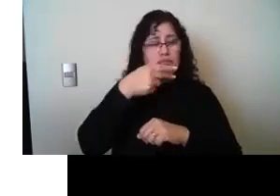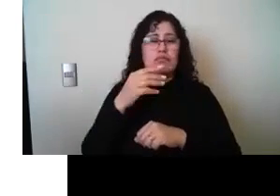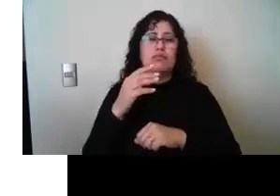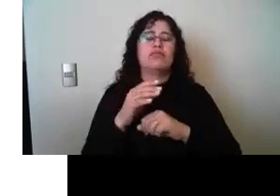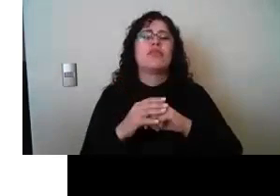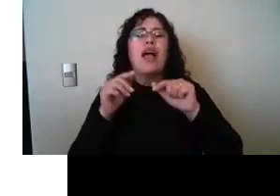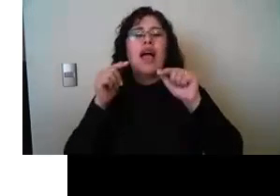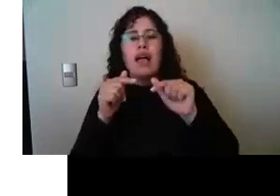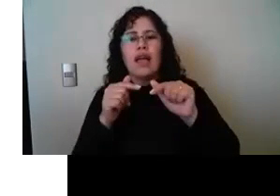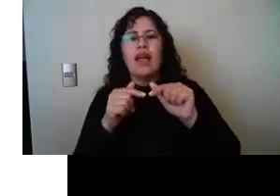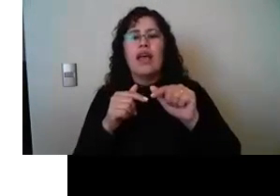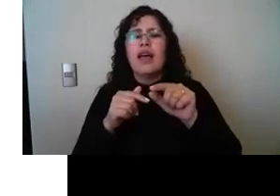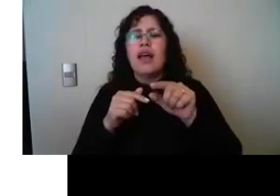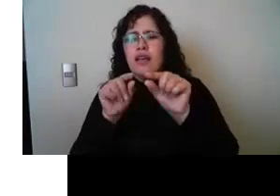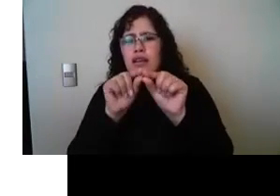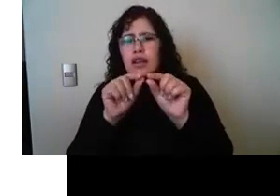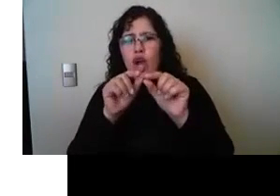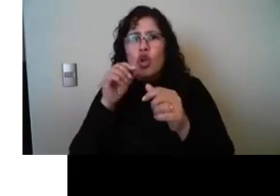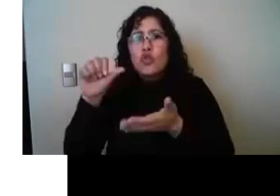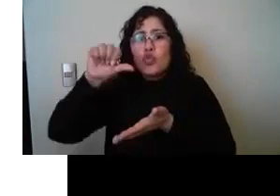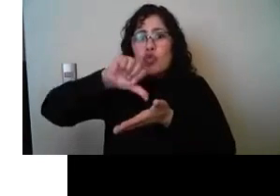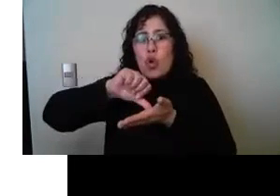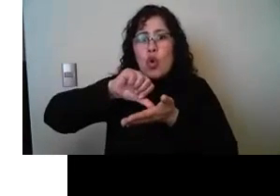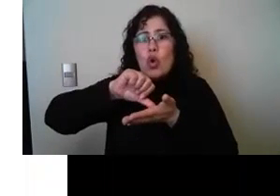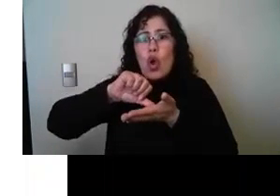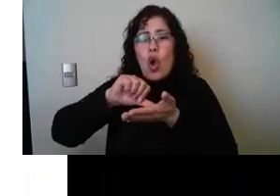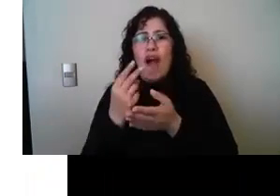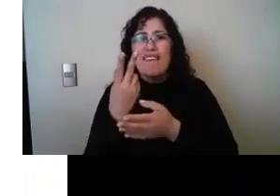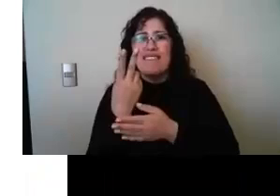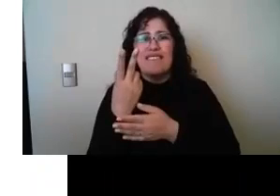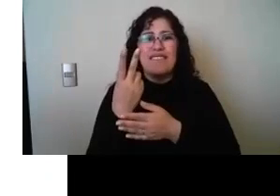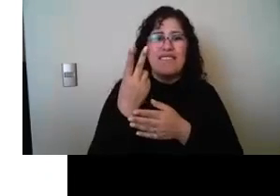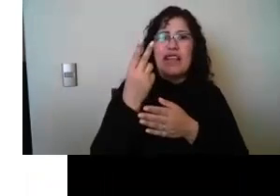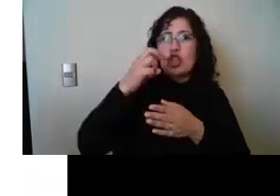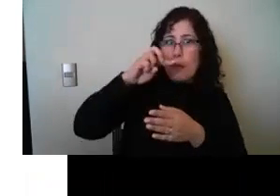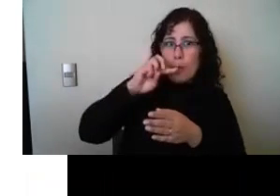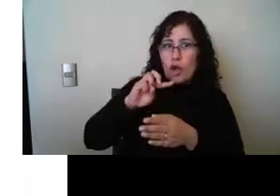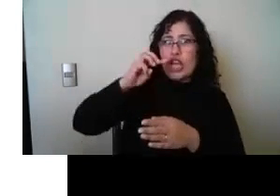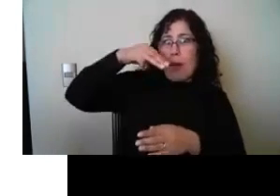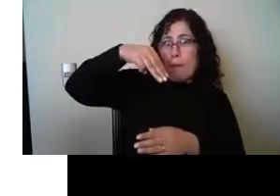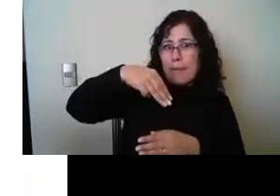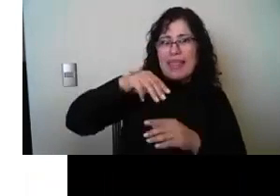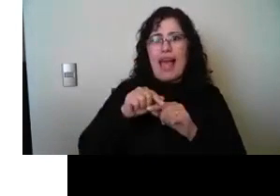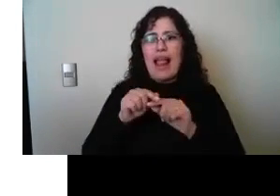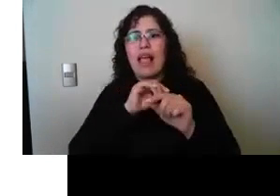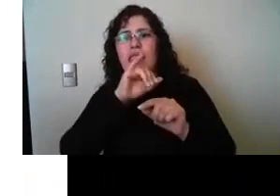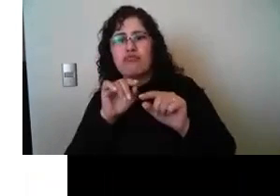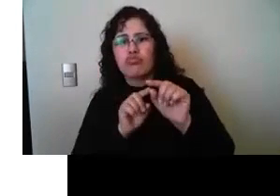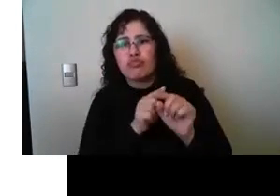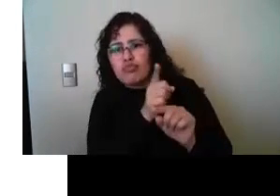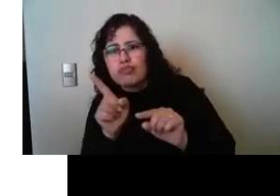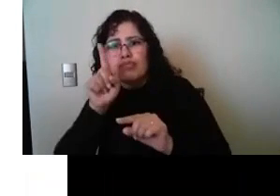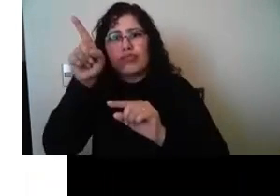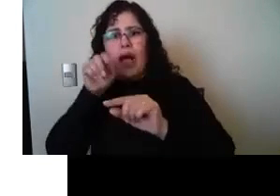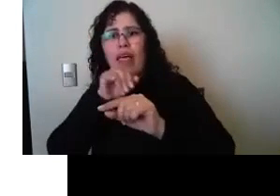núcleo ventroposteromedial, cápsula interna, corona radiada, ¿cierto? Y corteza de la ínsula, es todo el camino que siguen